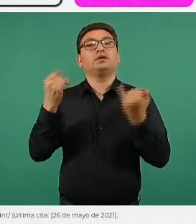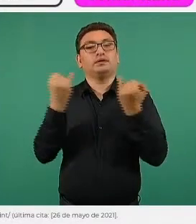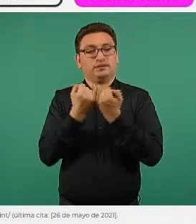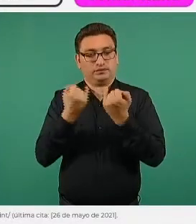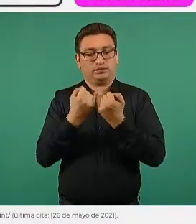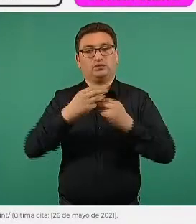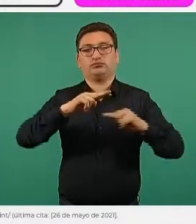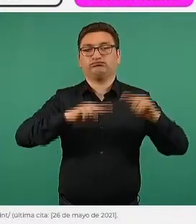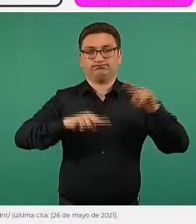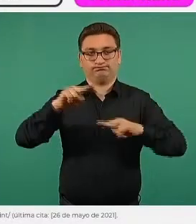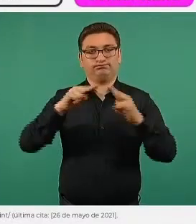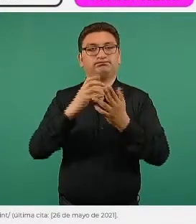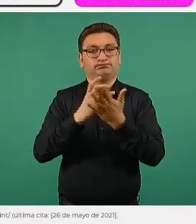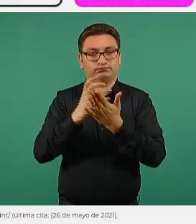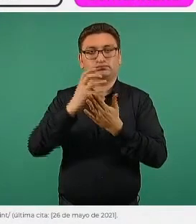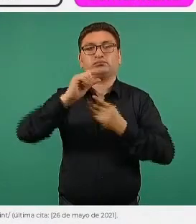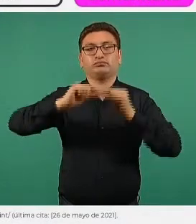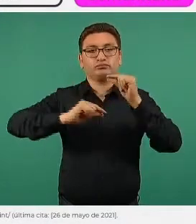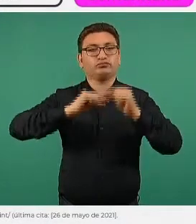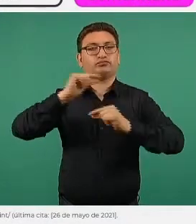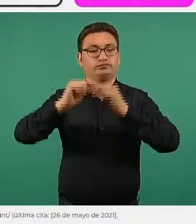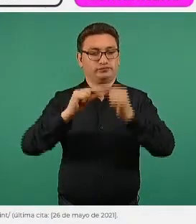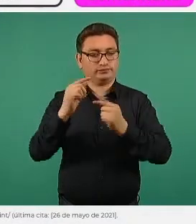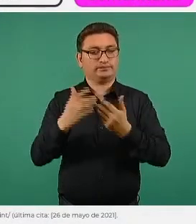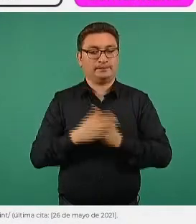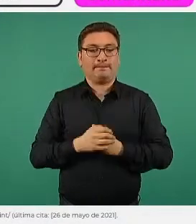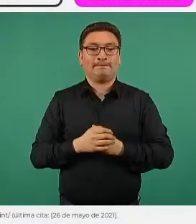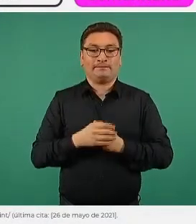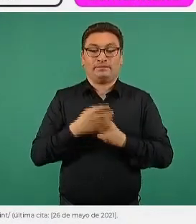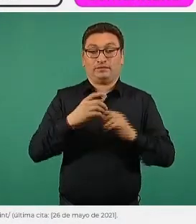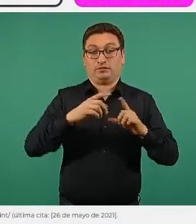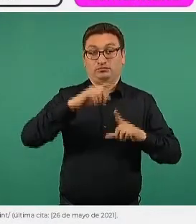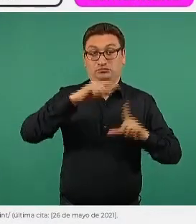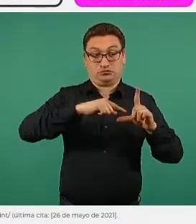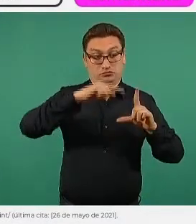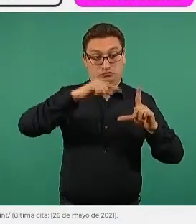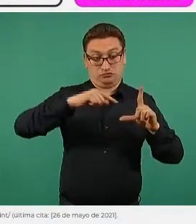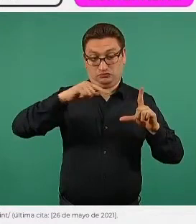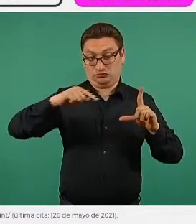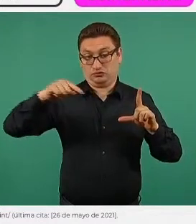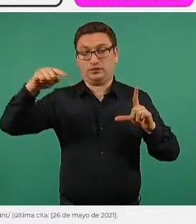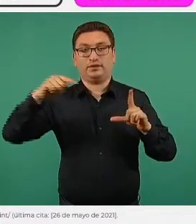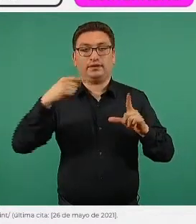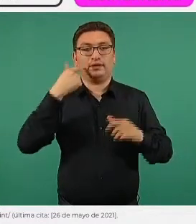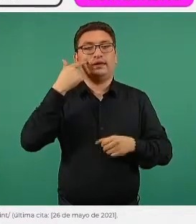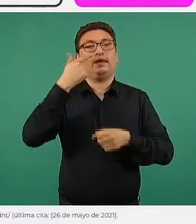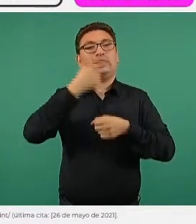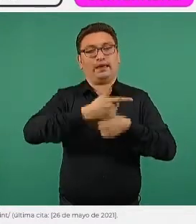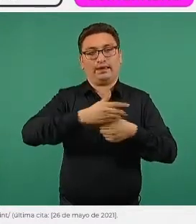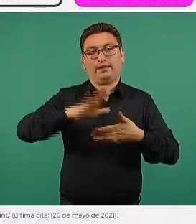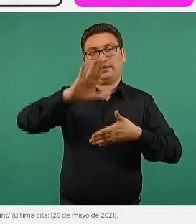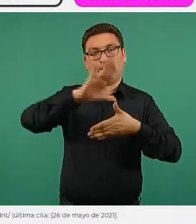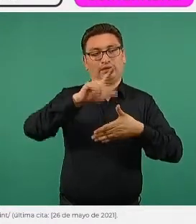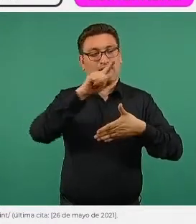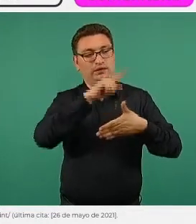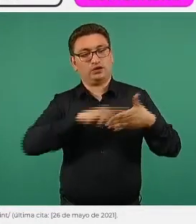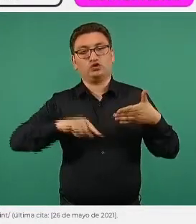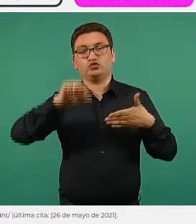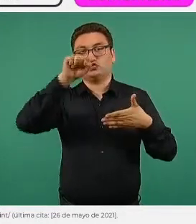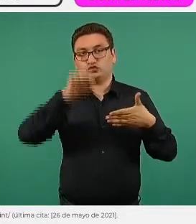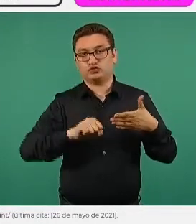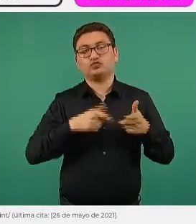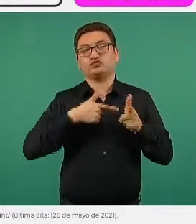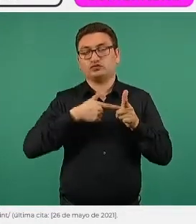al incremento, y que pues como vemos este comportamiento en la región sur prevalece en la mayoría de los países, que